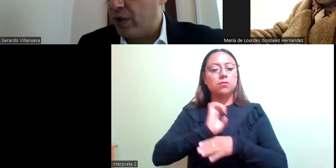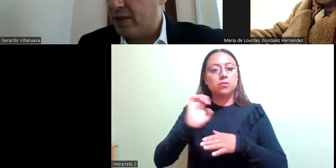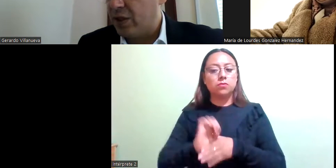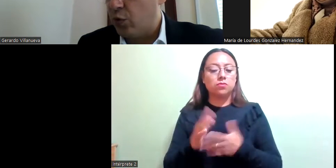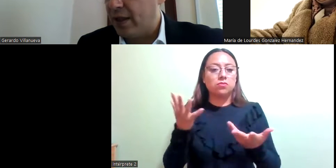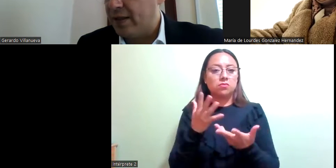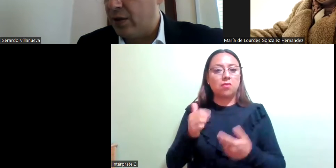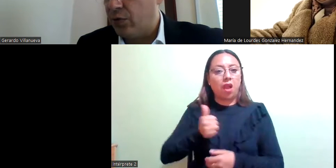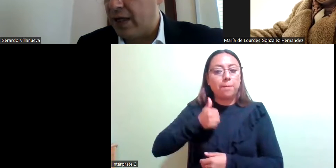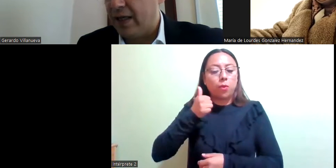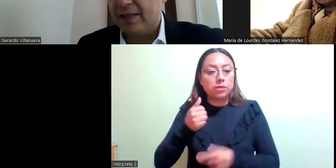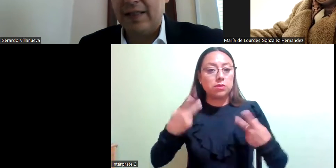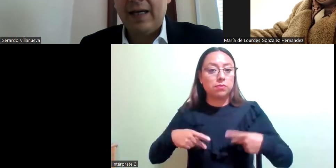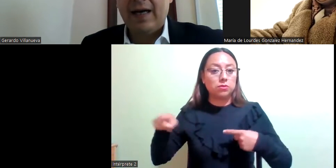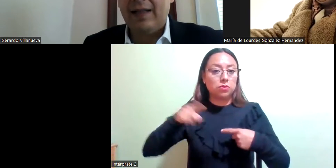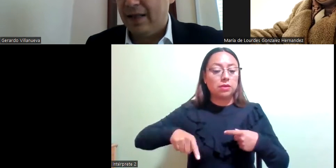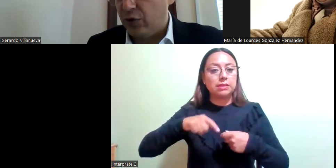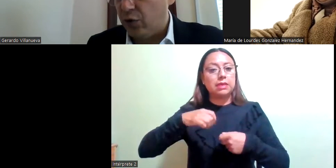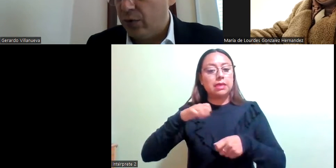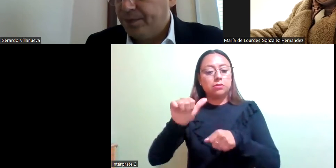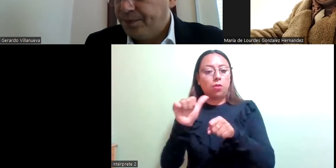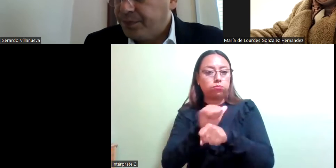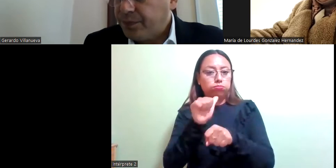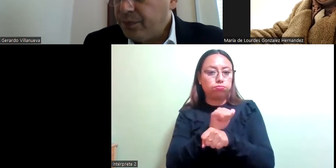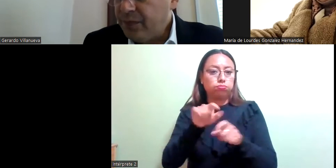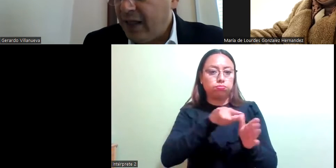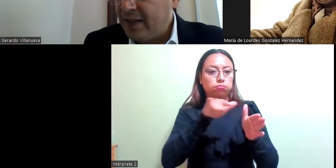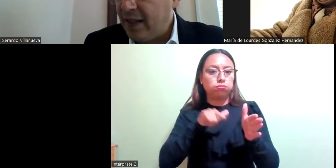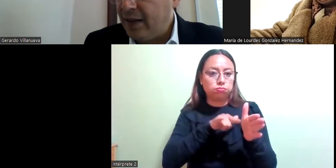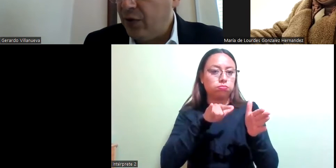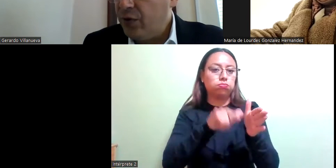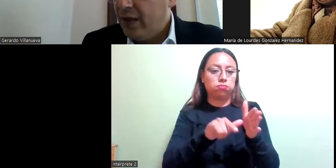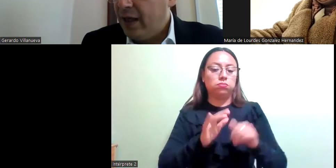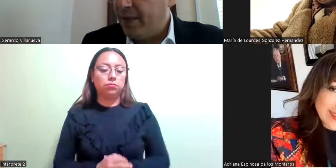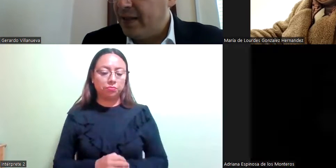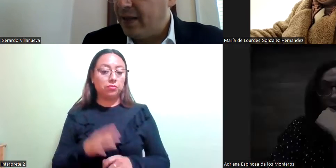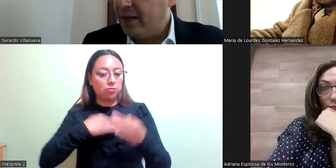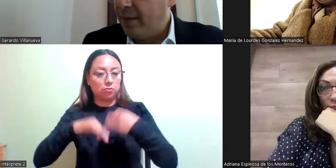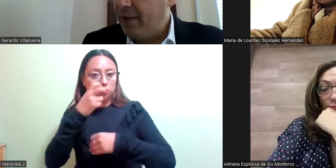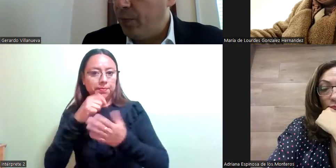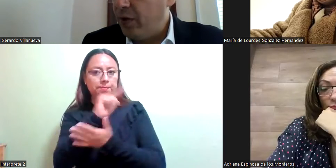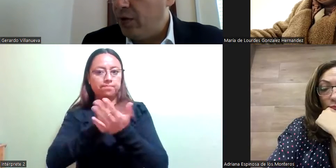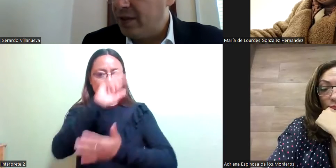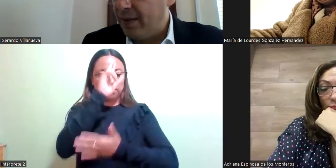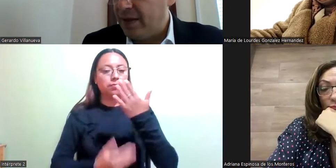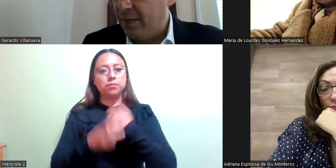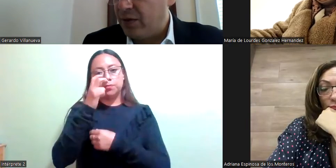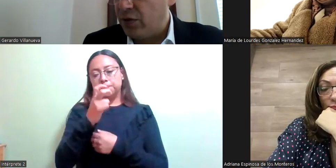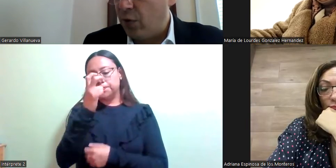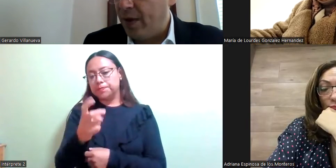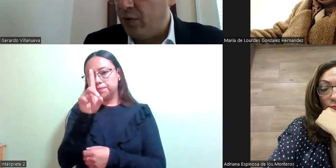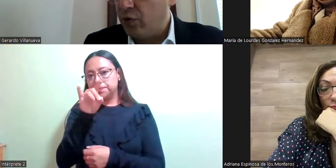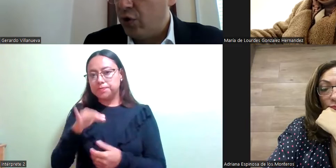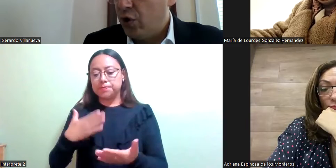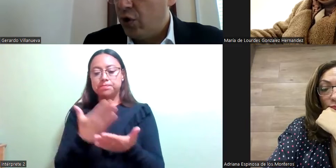y cláusulas que resultan ser contrarias a derecho. En ese sentido, el presente dictamen de opinión establece